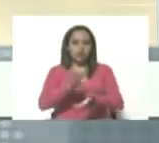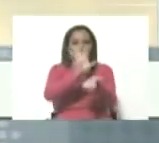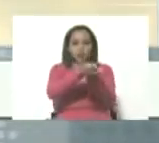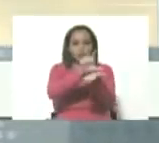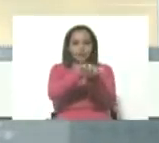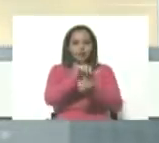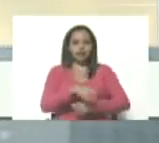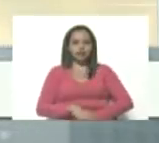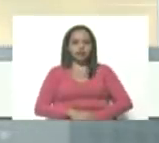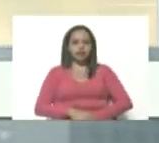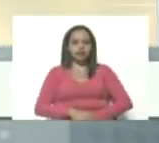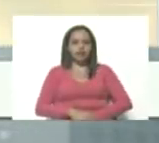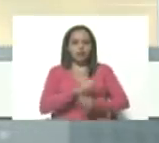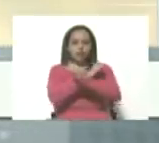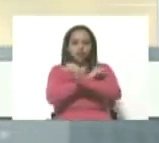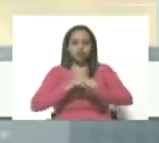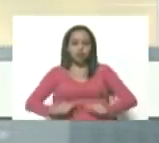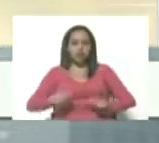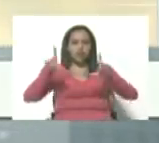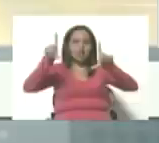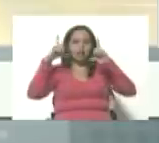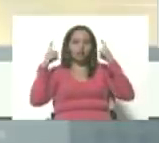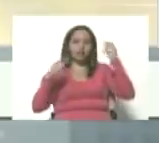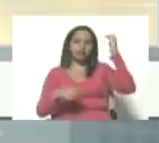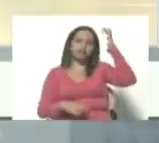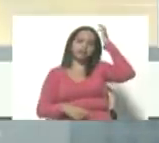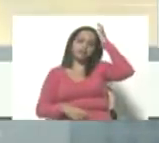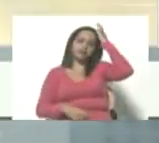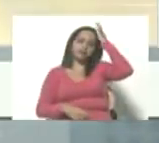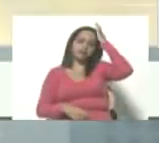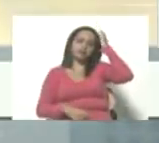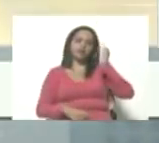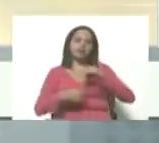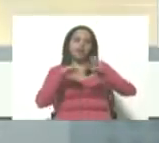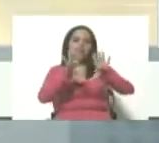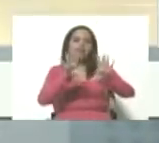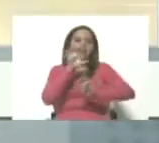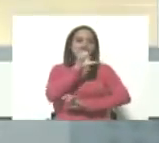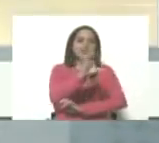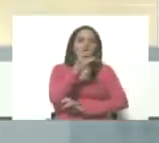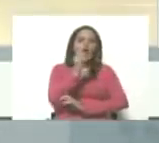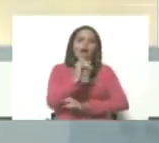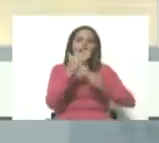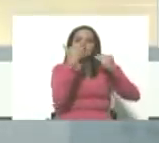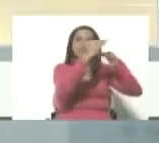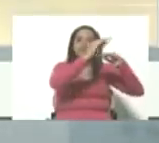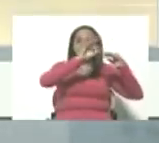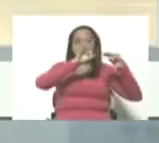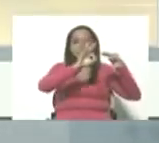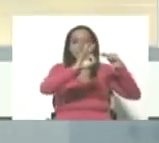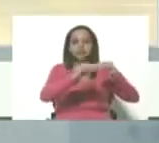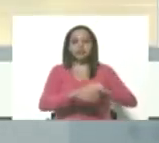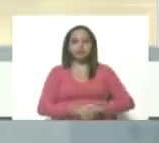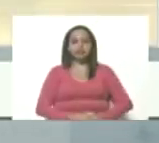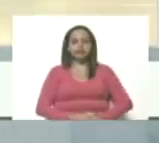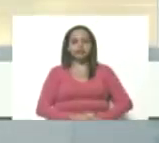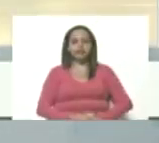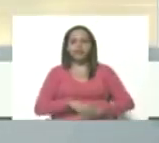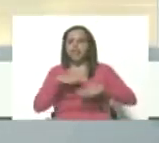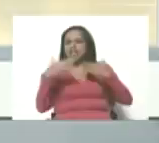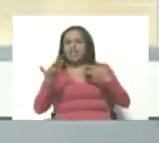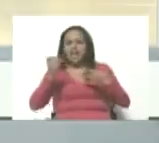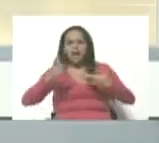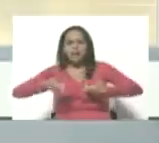Esparta, Portuguesa, La Guaira, 10 estados que están en este nivel 3. ¿Qué